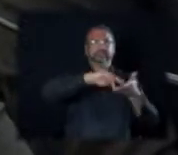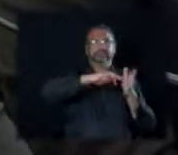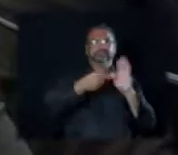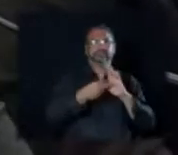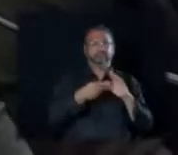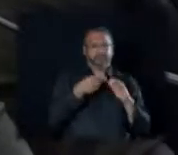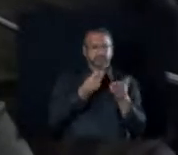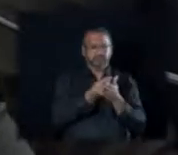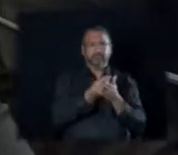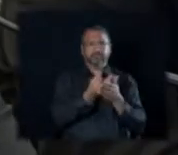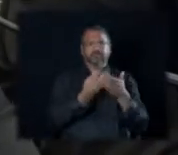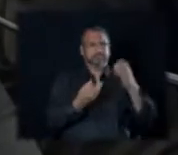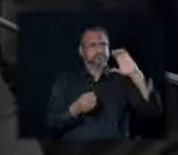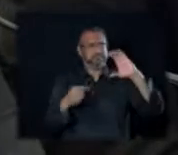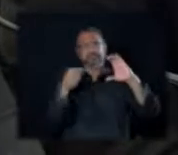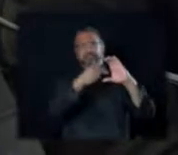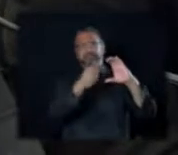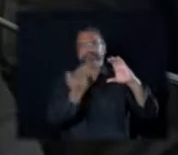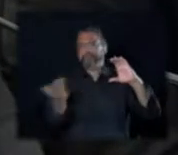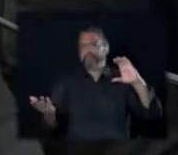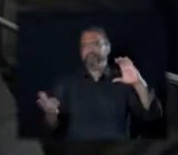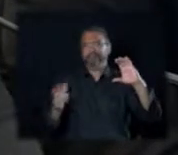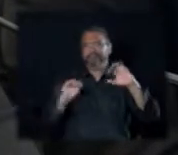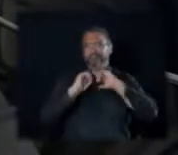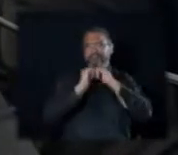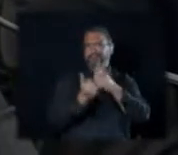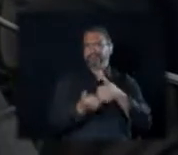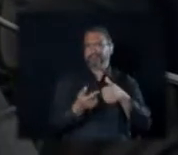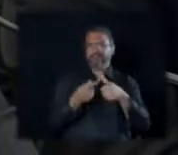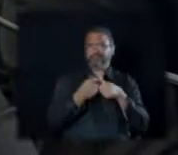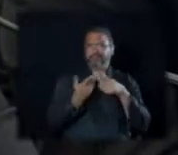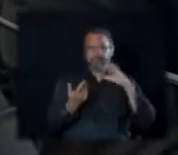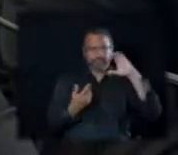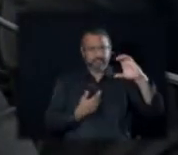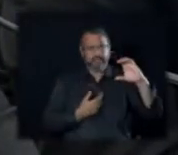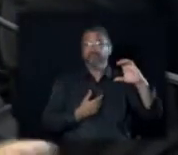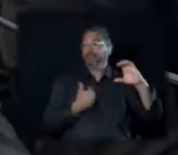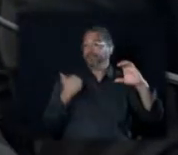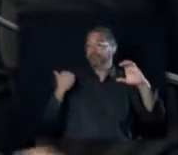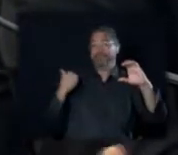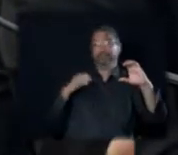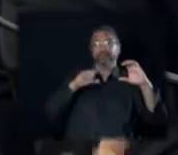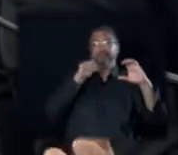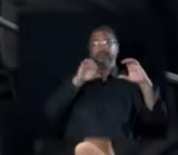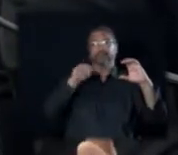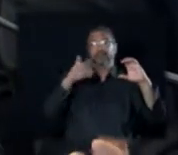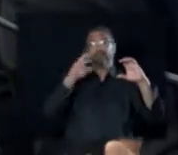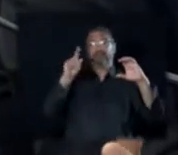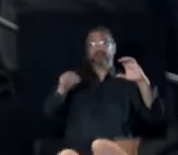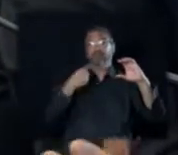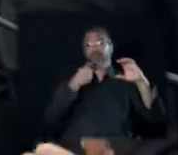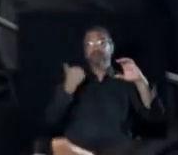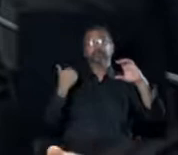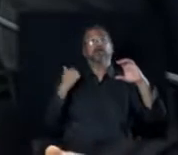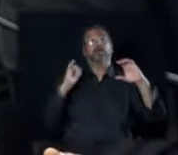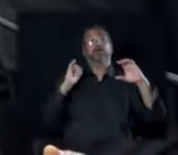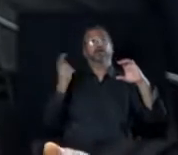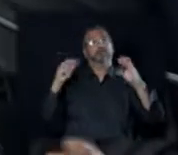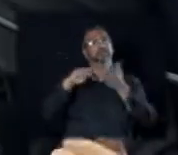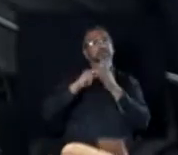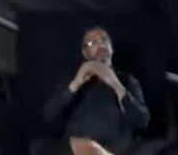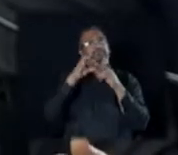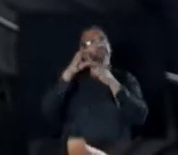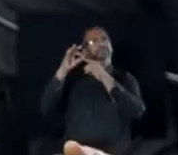hay una fragmentación del origen de los fondos y lo que decía Zaragoza sobre